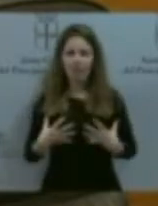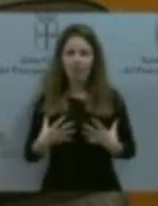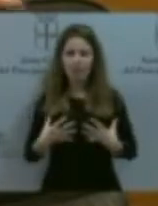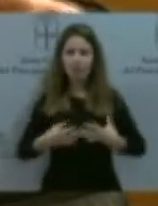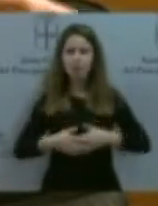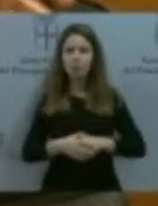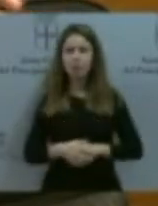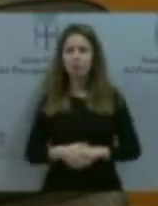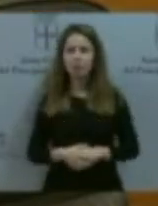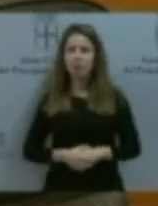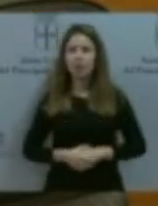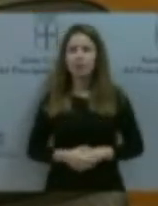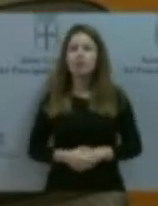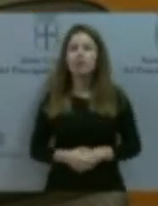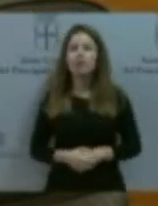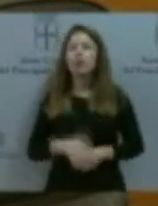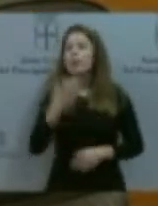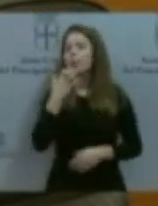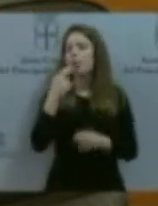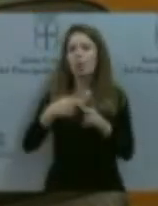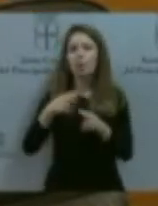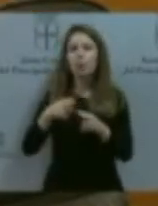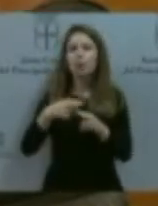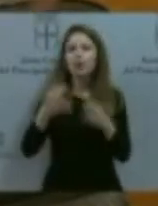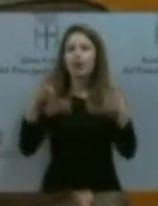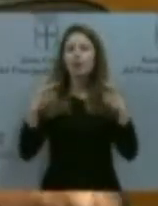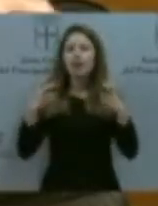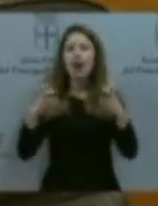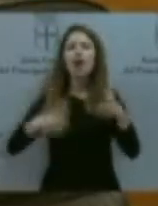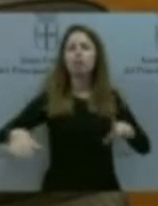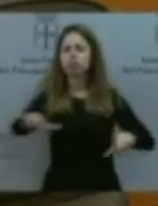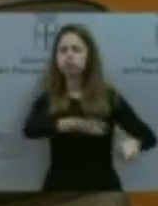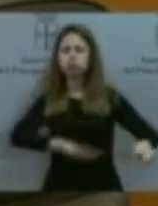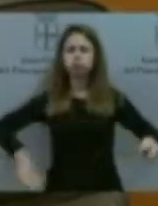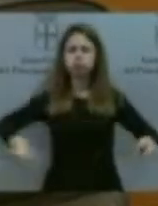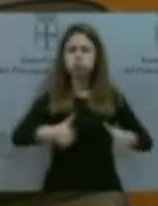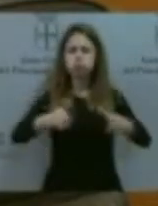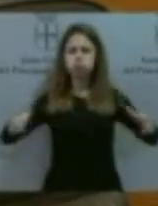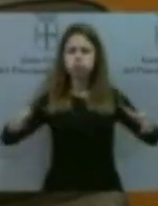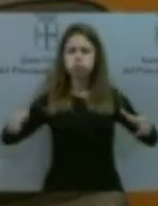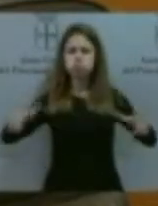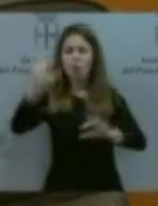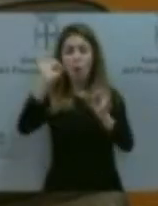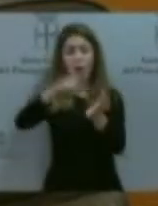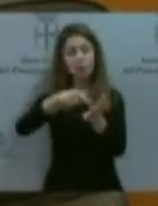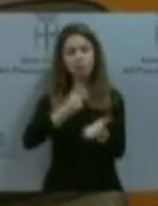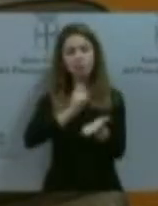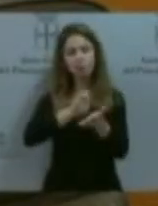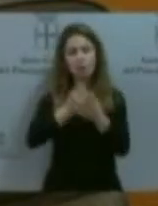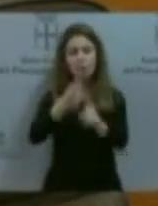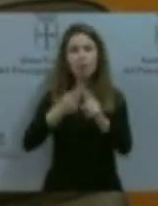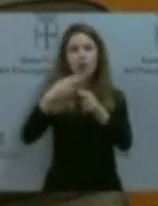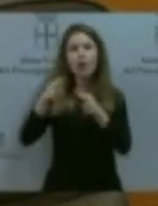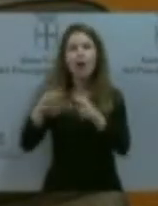ejemplo, en grandes superficies, incrementando los impuestos a las grandes superficies para favorecer políticas de fomento del pequeño comercio. Eso